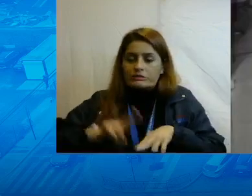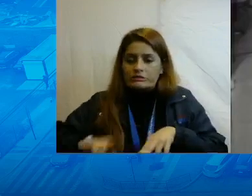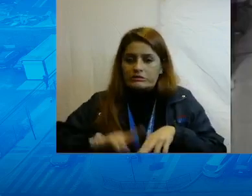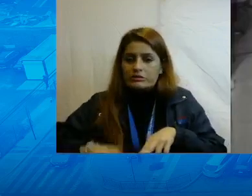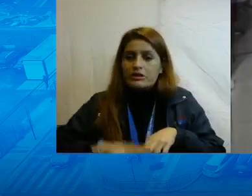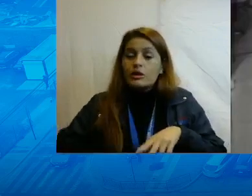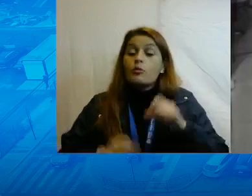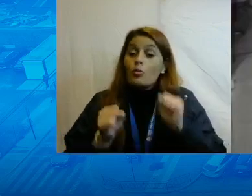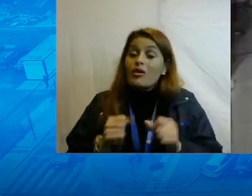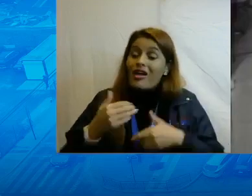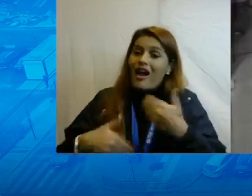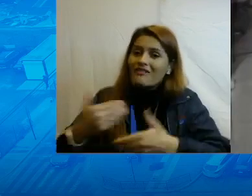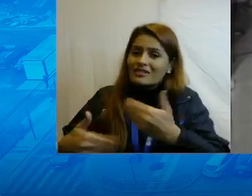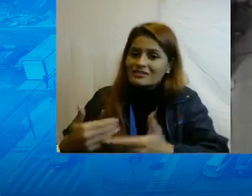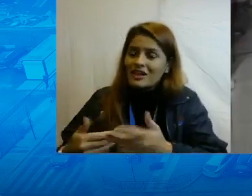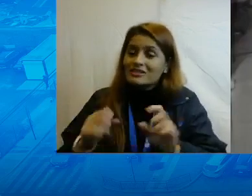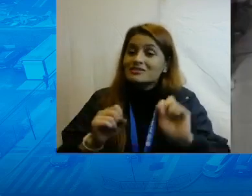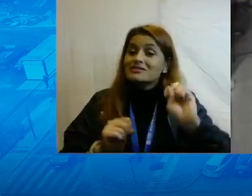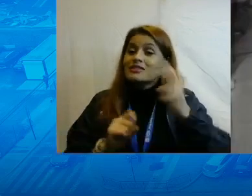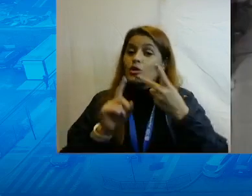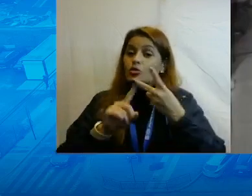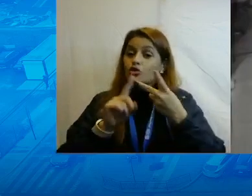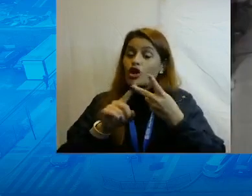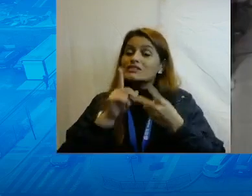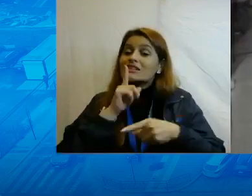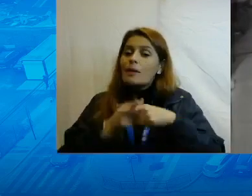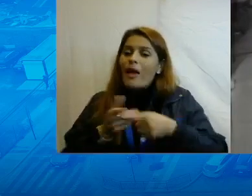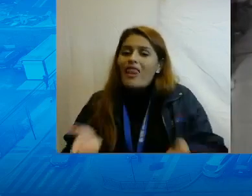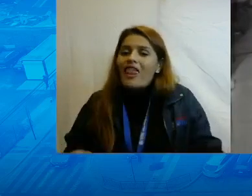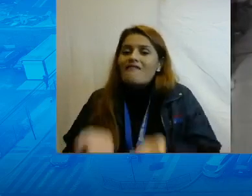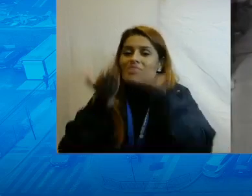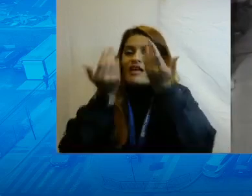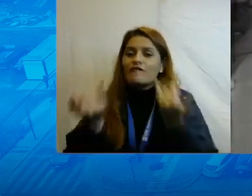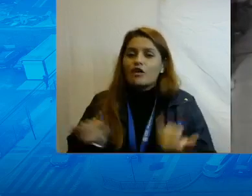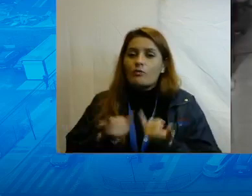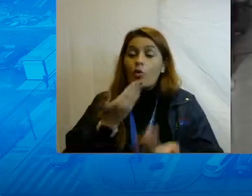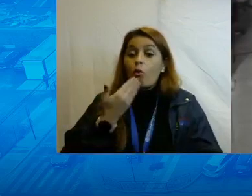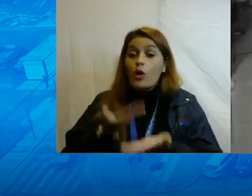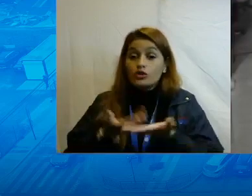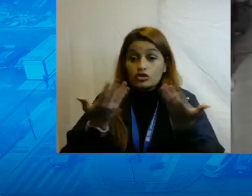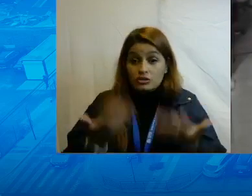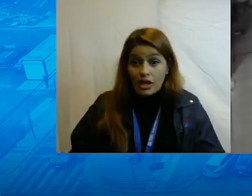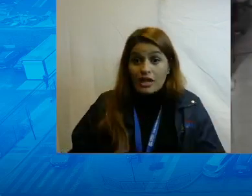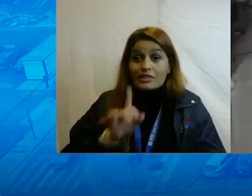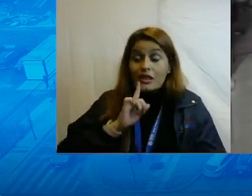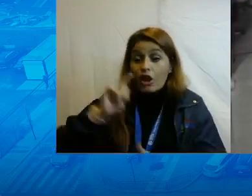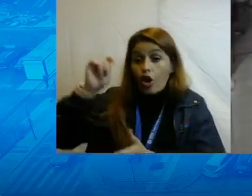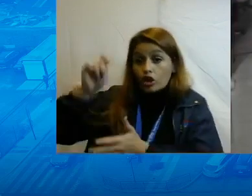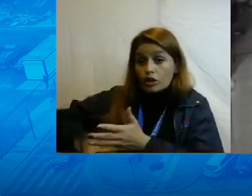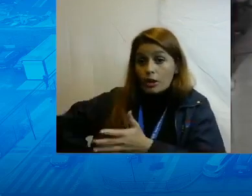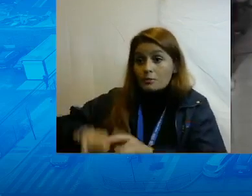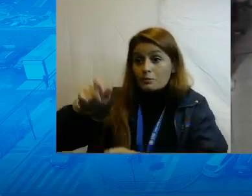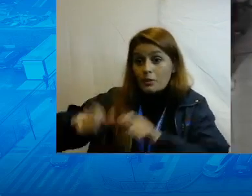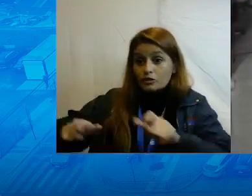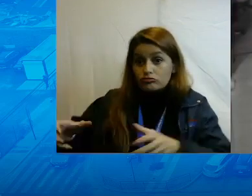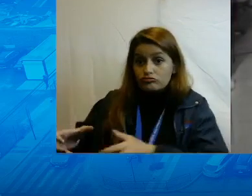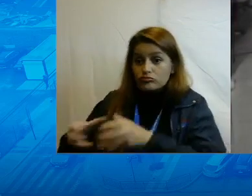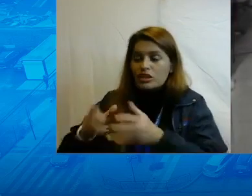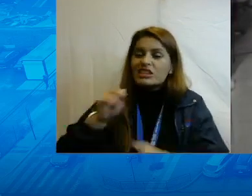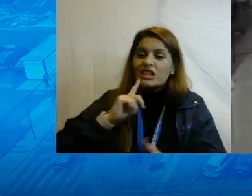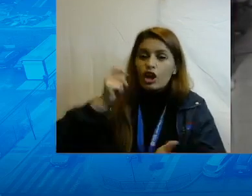bueno, avanzar en este otro punto que es el levantamiento, para que cuando ya se pueda contar con estos